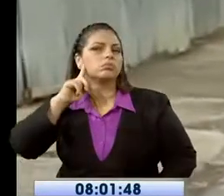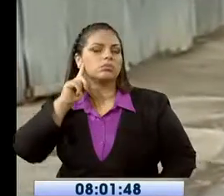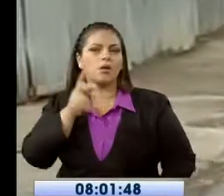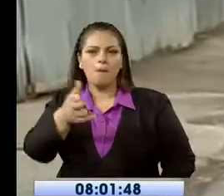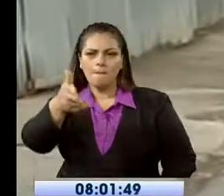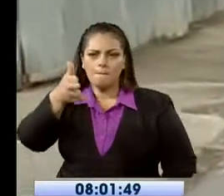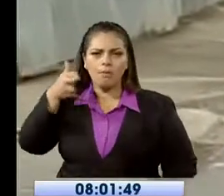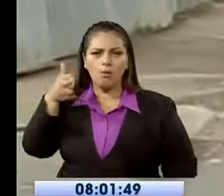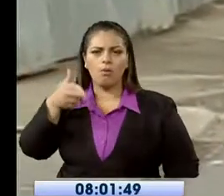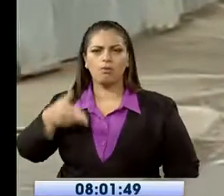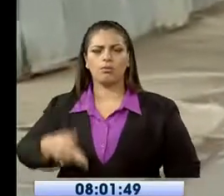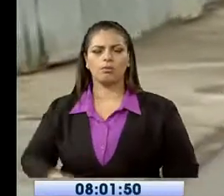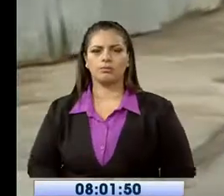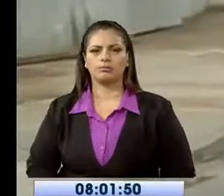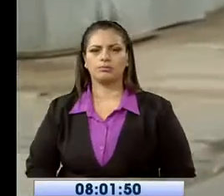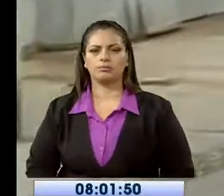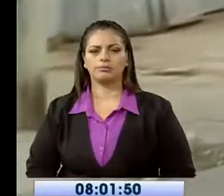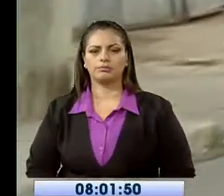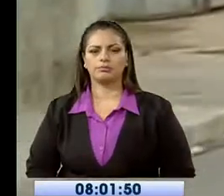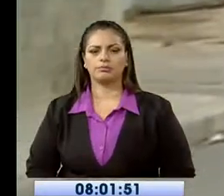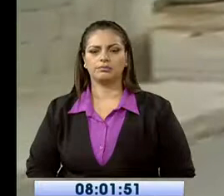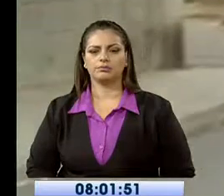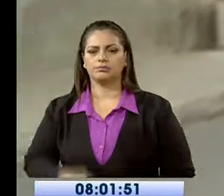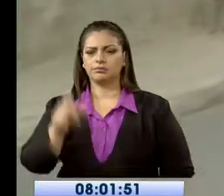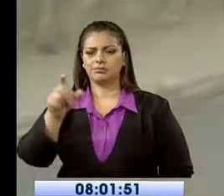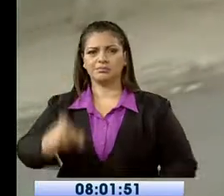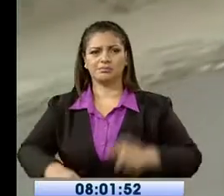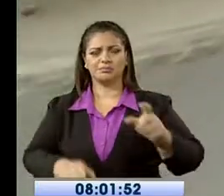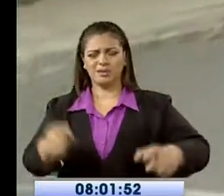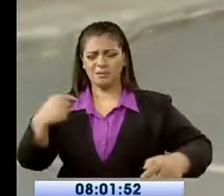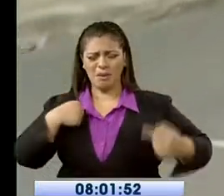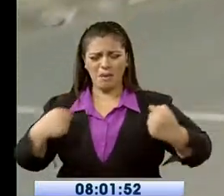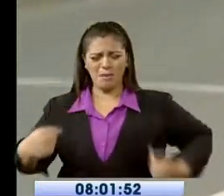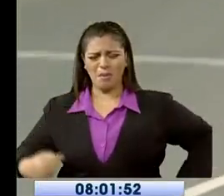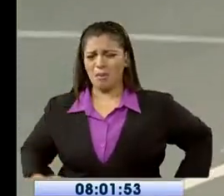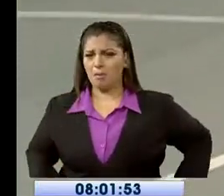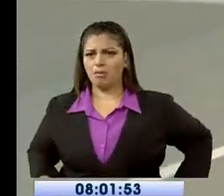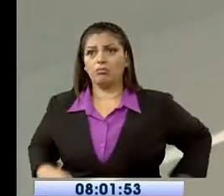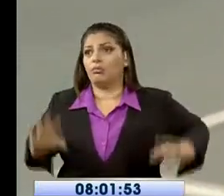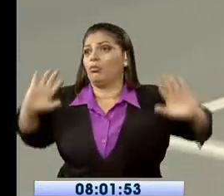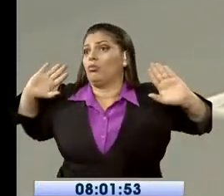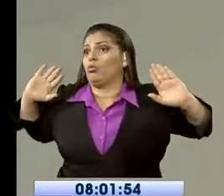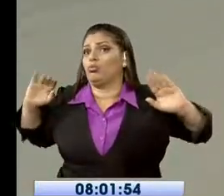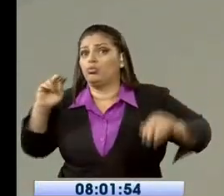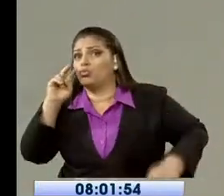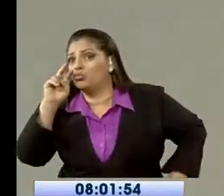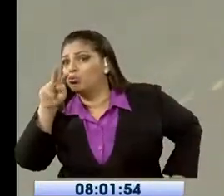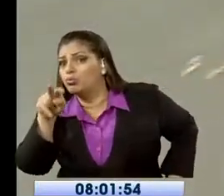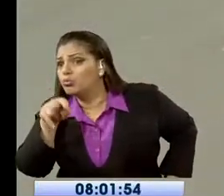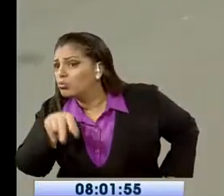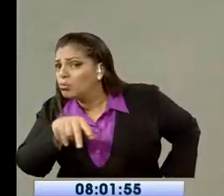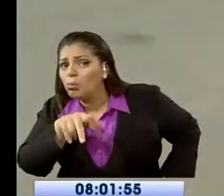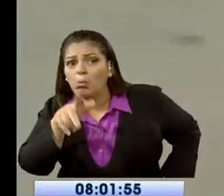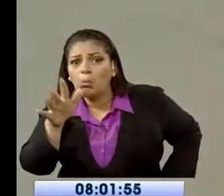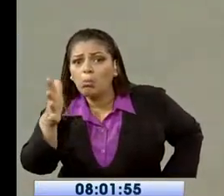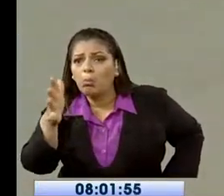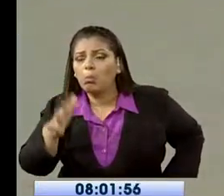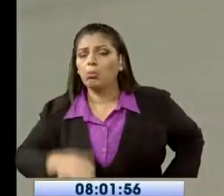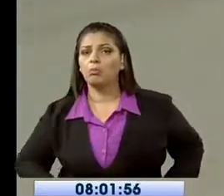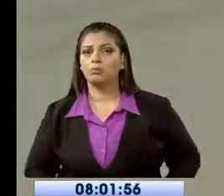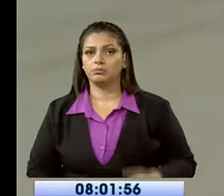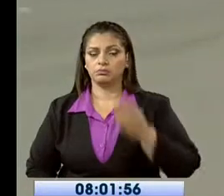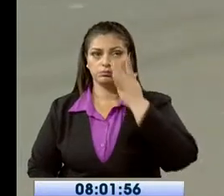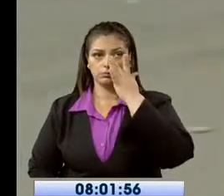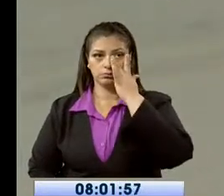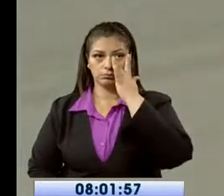hubo heridos en este sector? No, yo no vi de nadie. Yo me sumé ahí, no vi de a nadie ni vi de nada. Bien, hagamos una cosa,